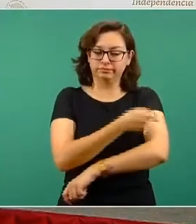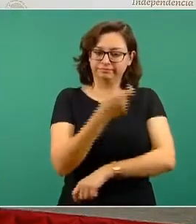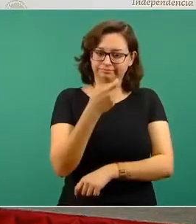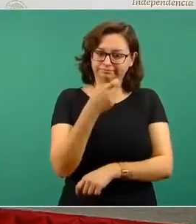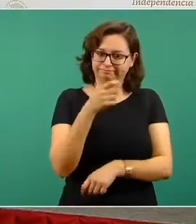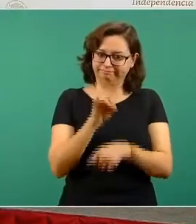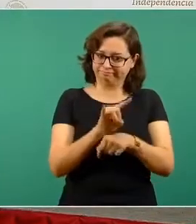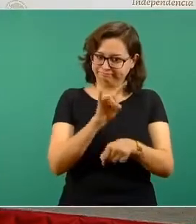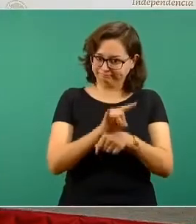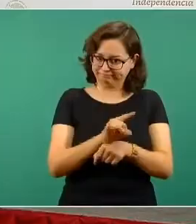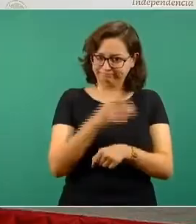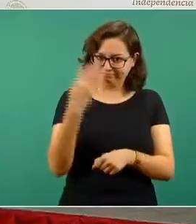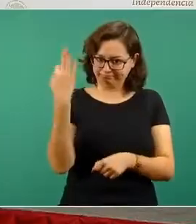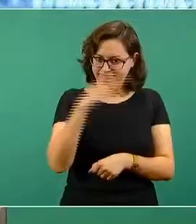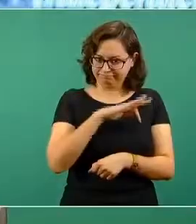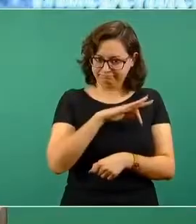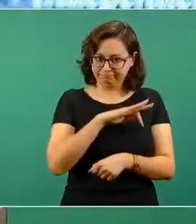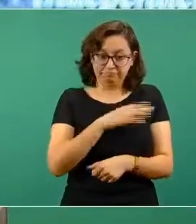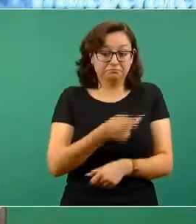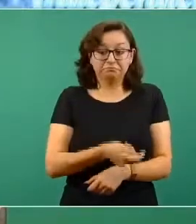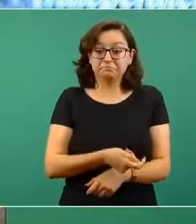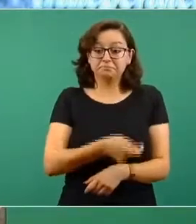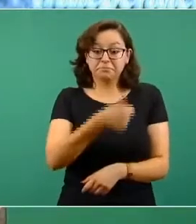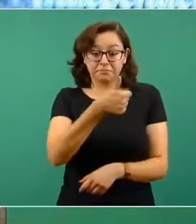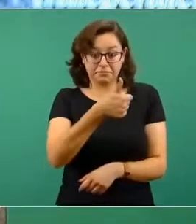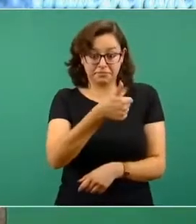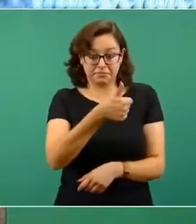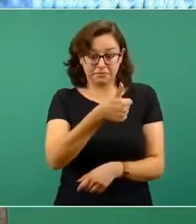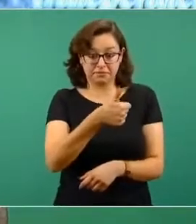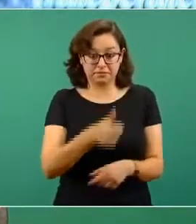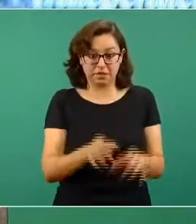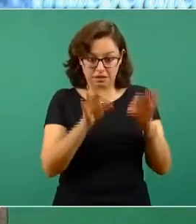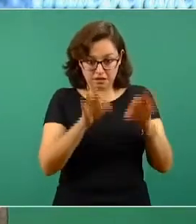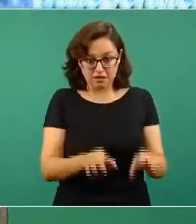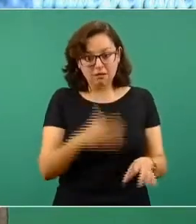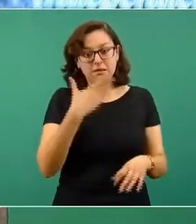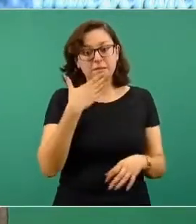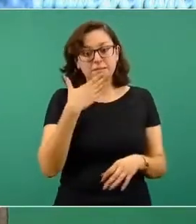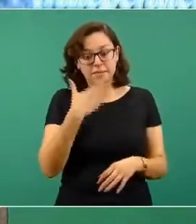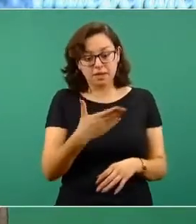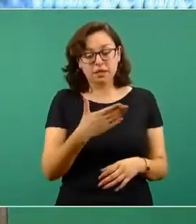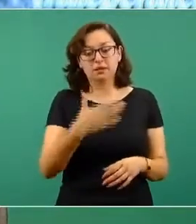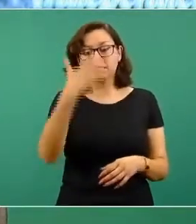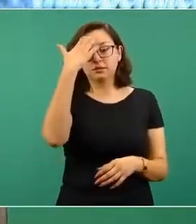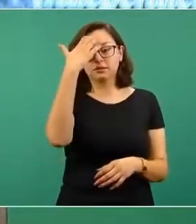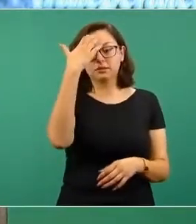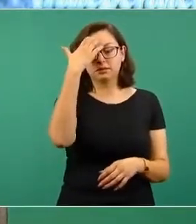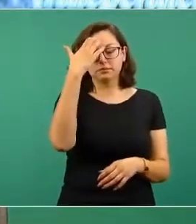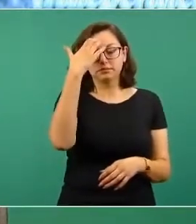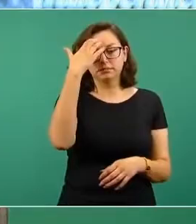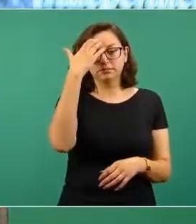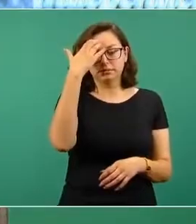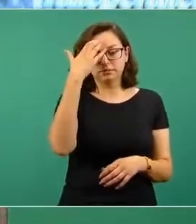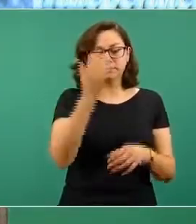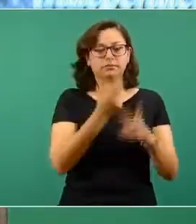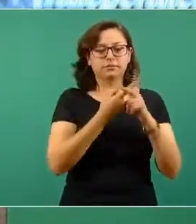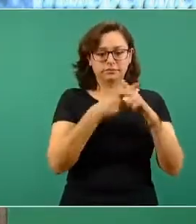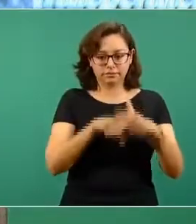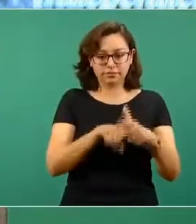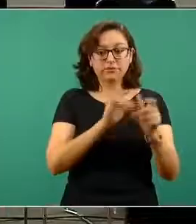vacuna, pues es obviamente el primer evento que de manera oficial se conoce y que está bajo